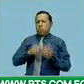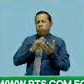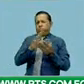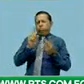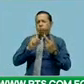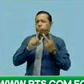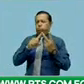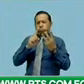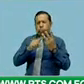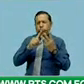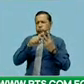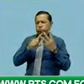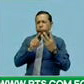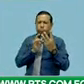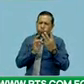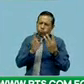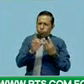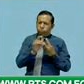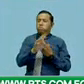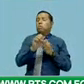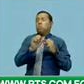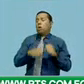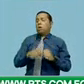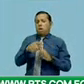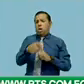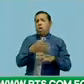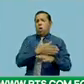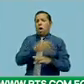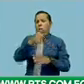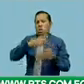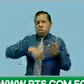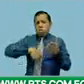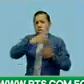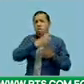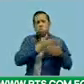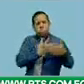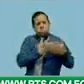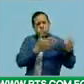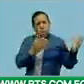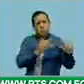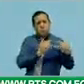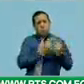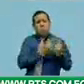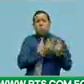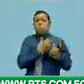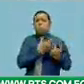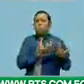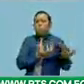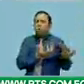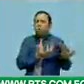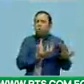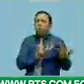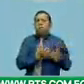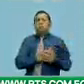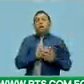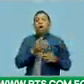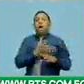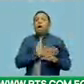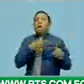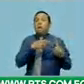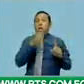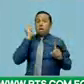José Cabrera, por aprobar la personería jurídica al Movimiento Amigo del ex asambleísta Daniel Mendoza, quien ya fue sentenciado